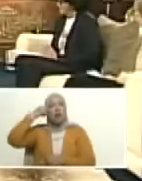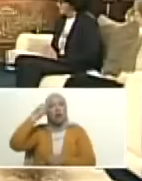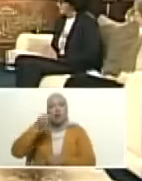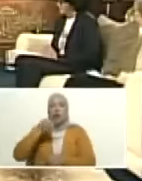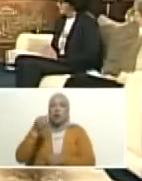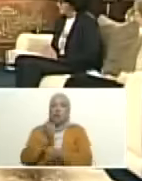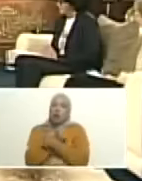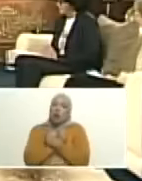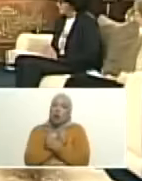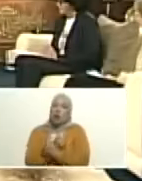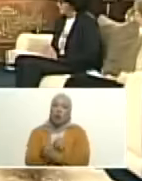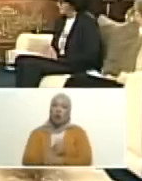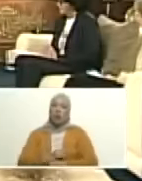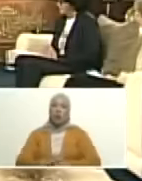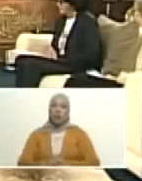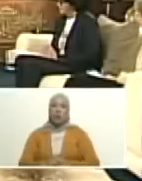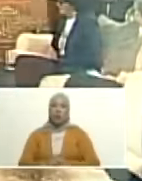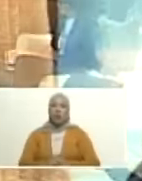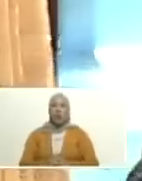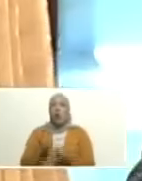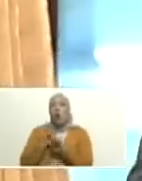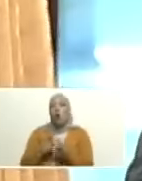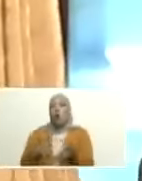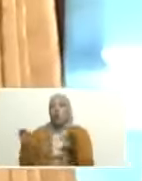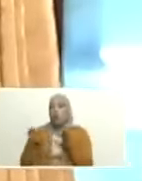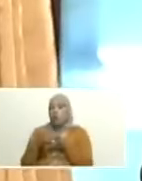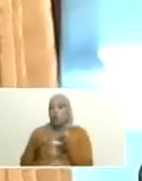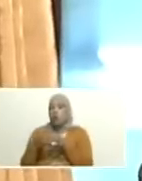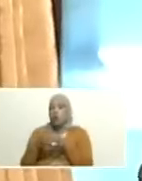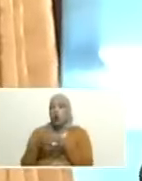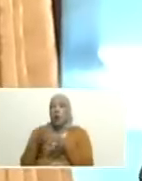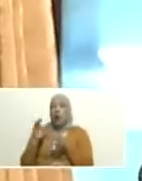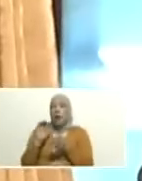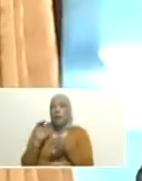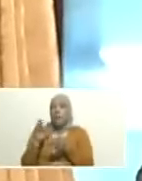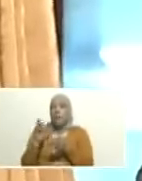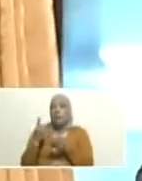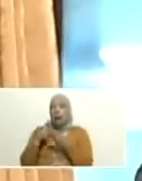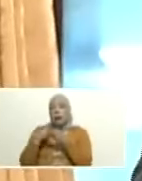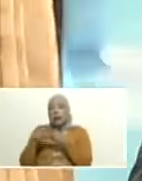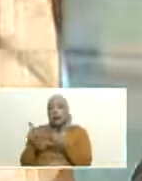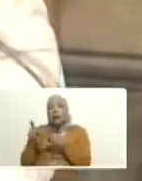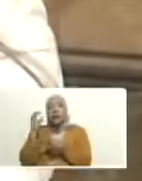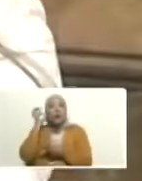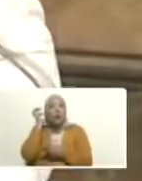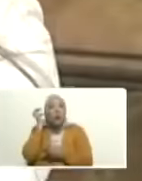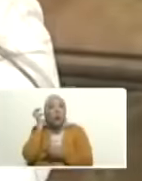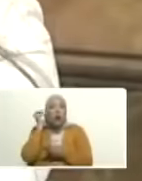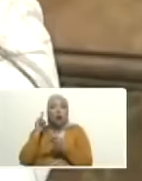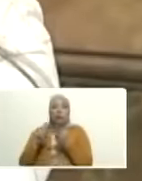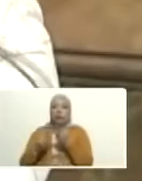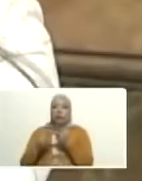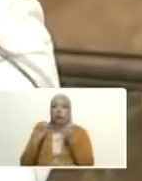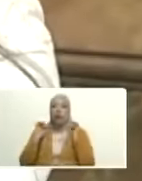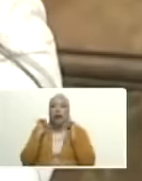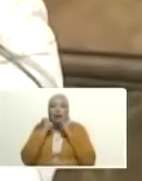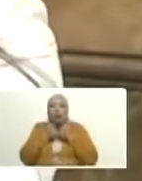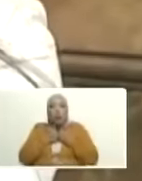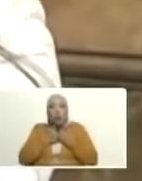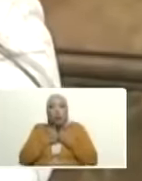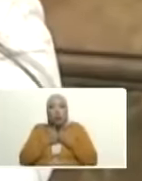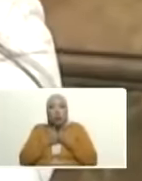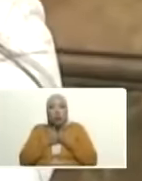querido, y a otro grupo de compañeros, María Cristina Iglesias, Aristóbulos Turi,